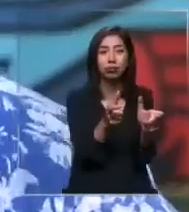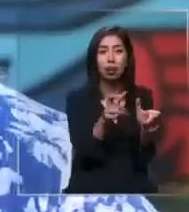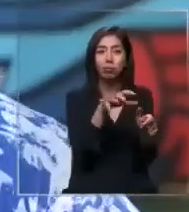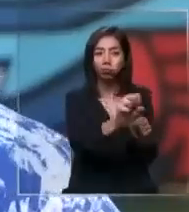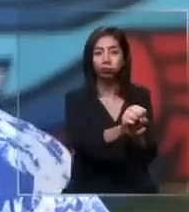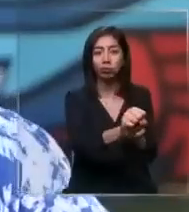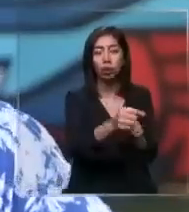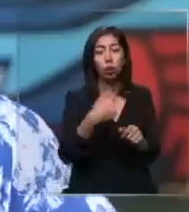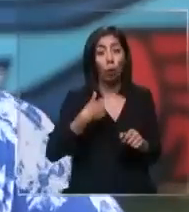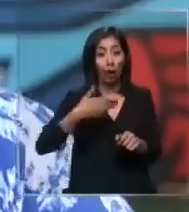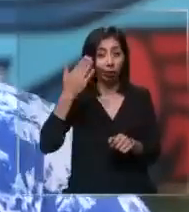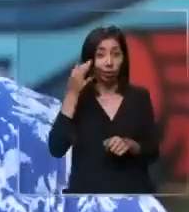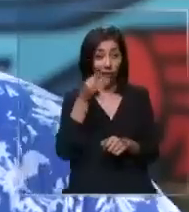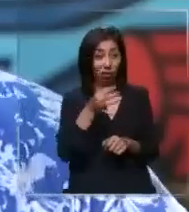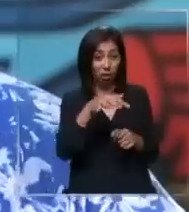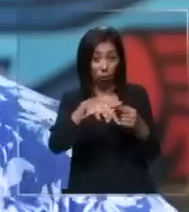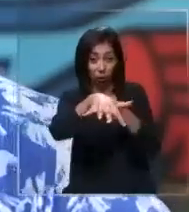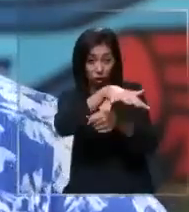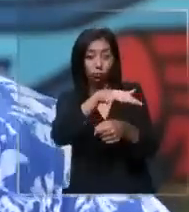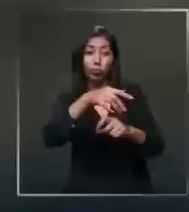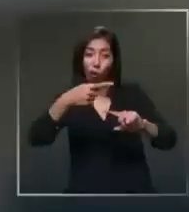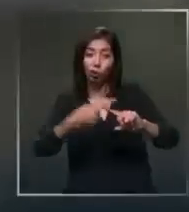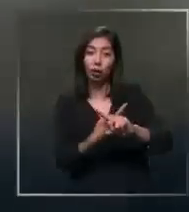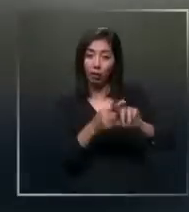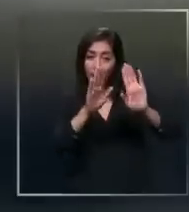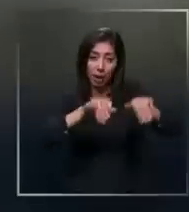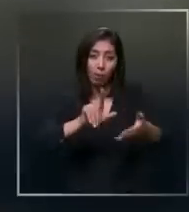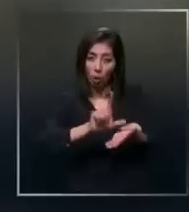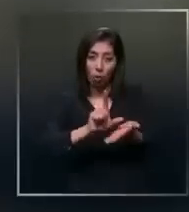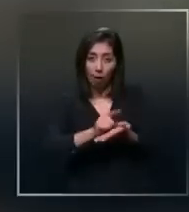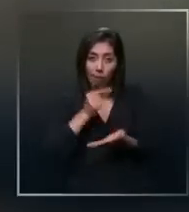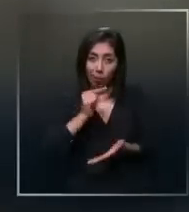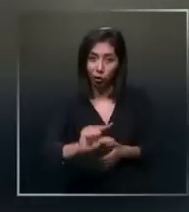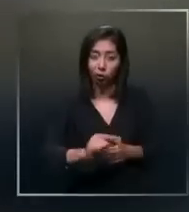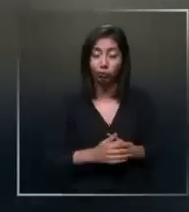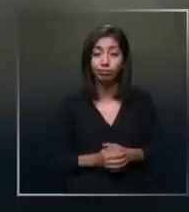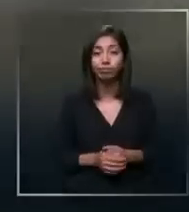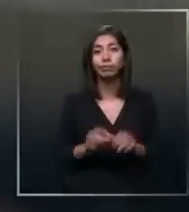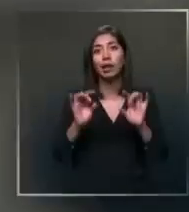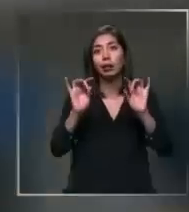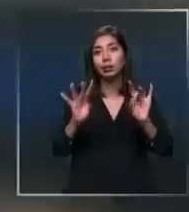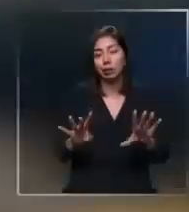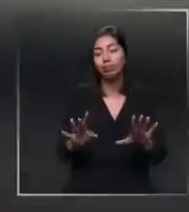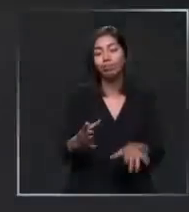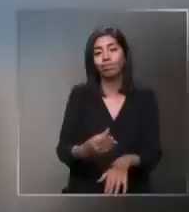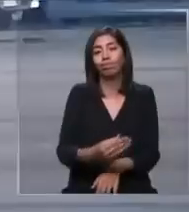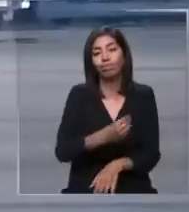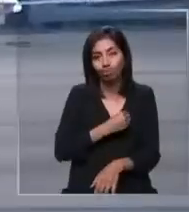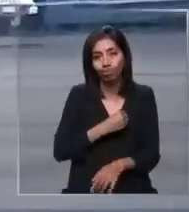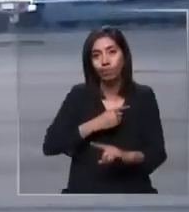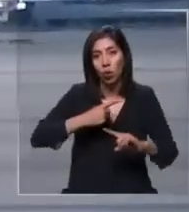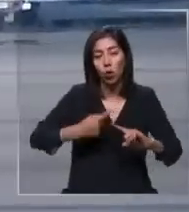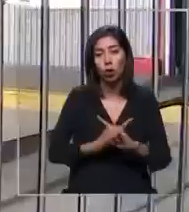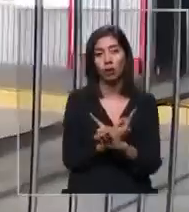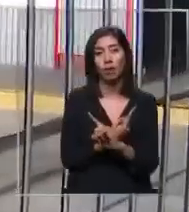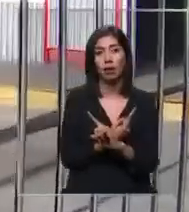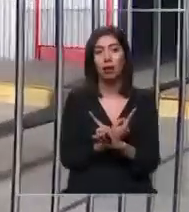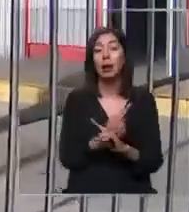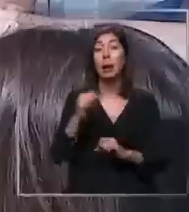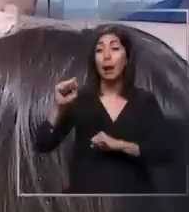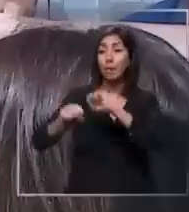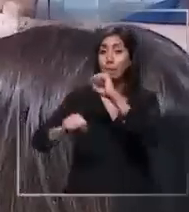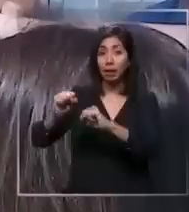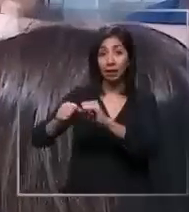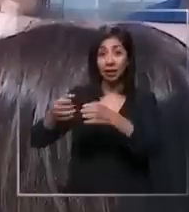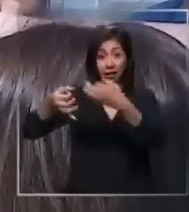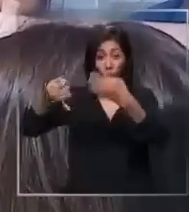te lo planteé. Esto va a volver a pasar en el mismo lugar. Y así lamentablemente se concretó. Una alerta que no solamente daba la empresa de seguridad que se